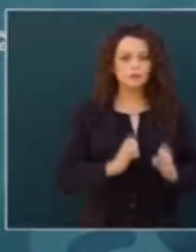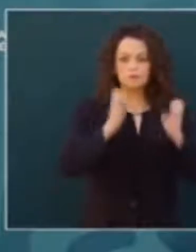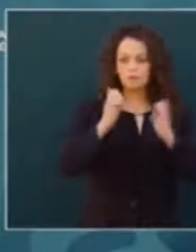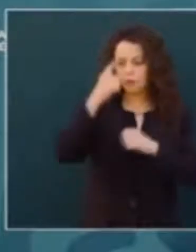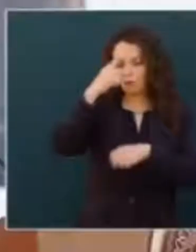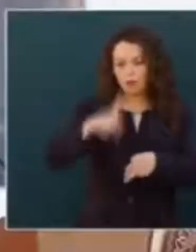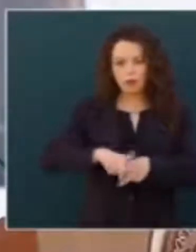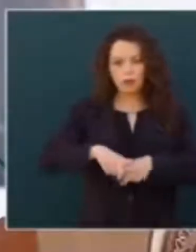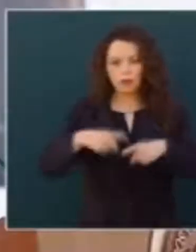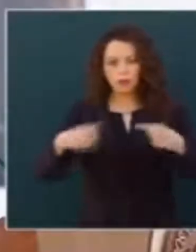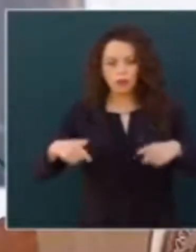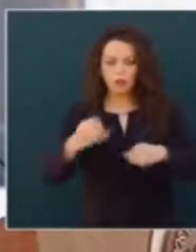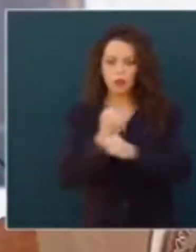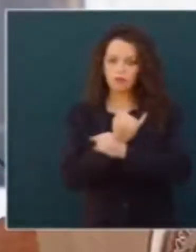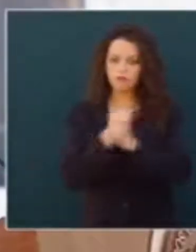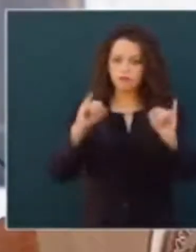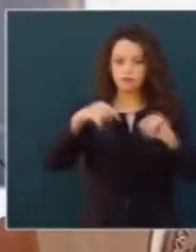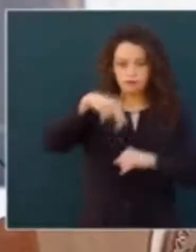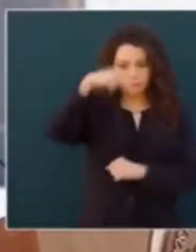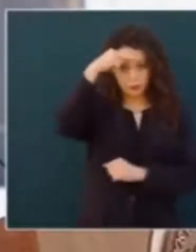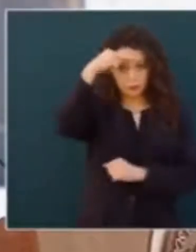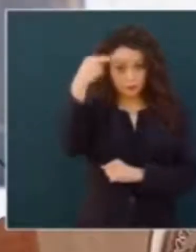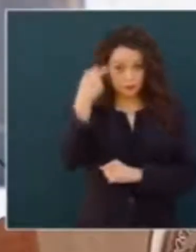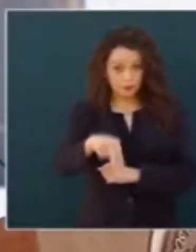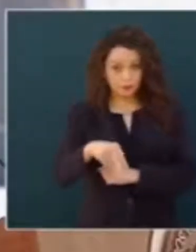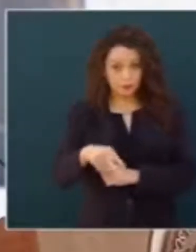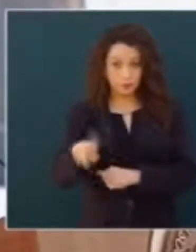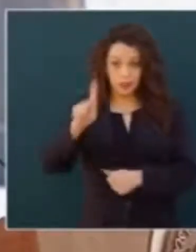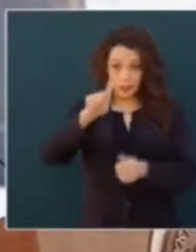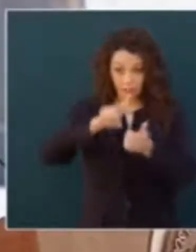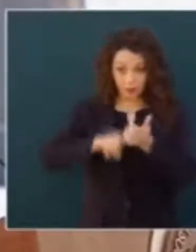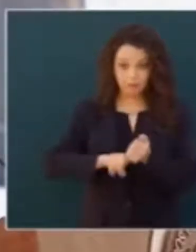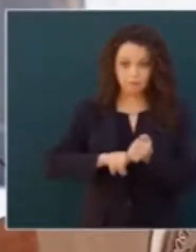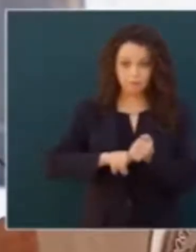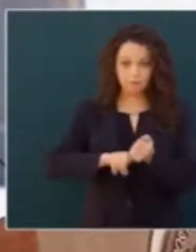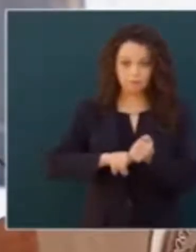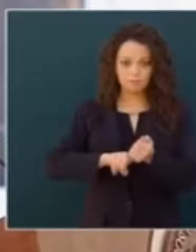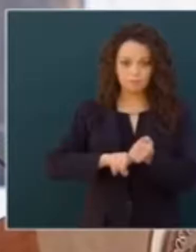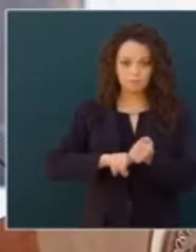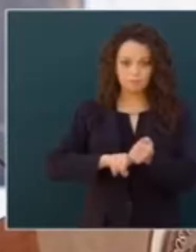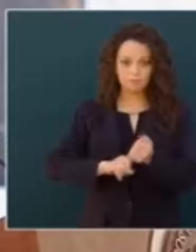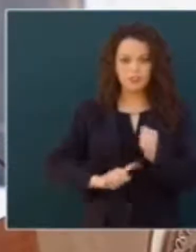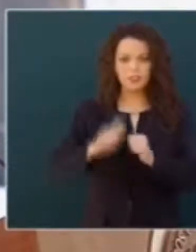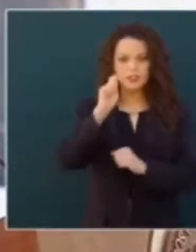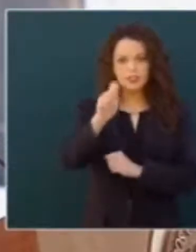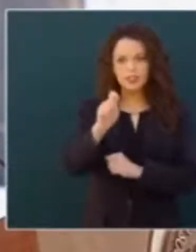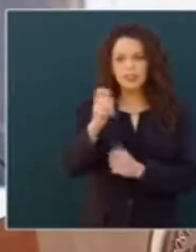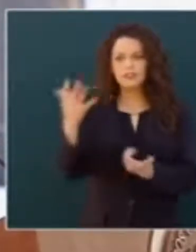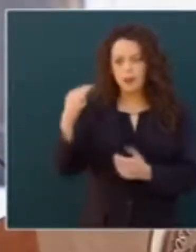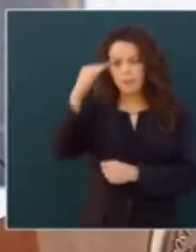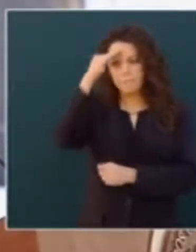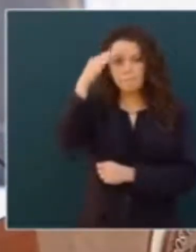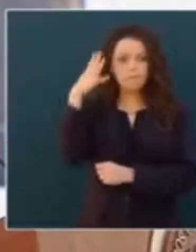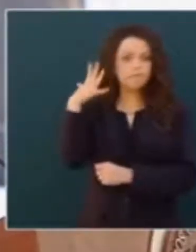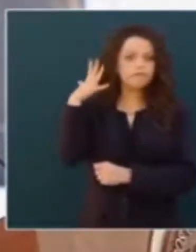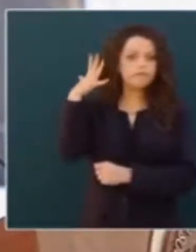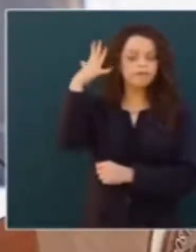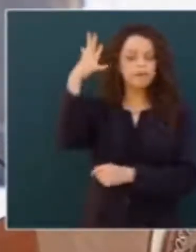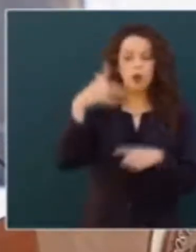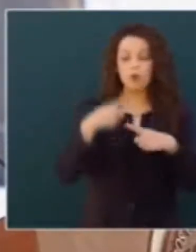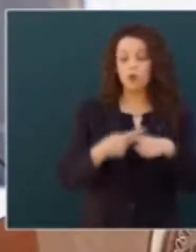México, con una visión nacional ajena a los